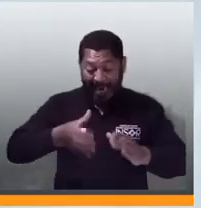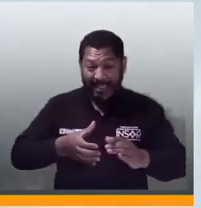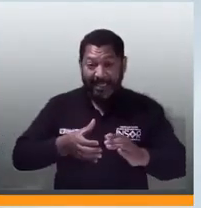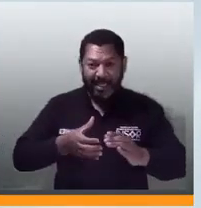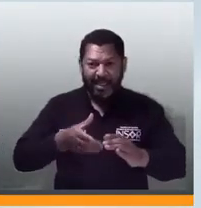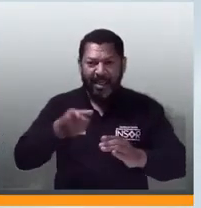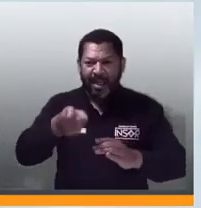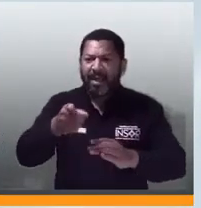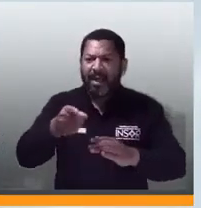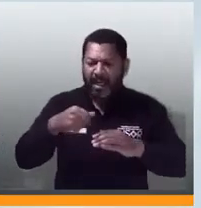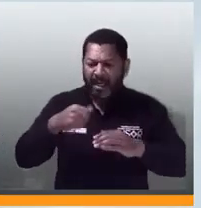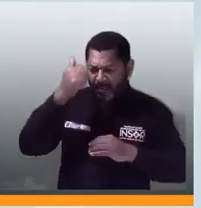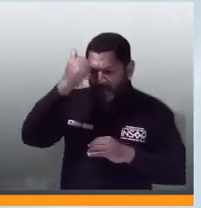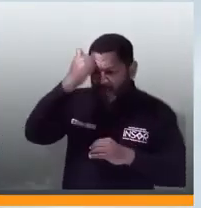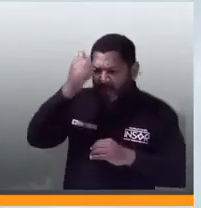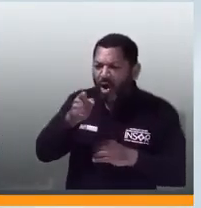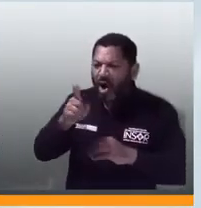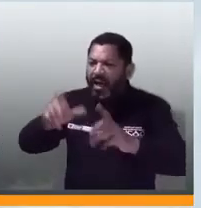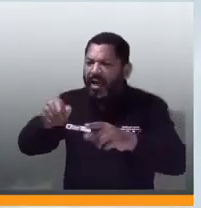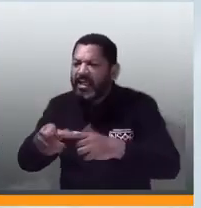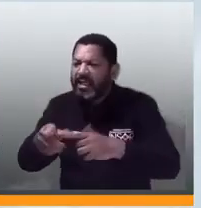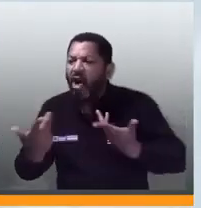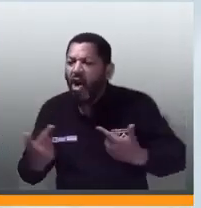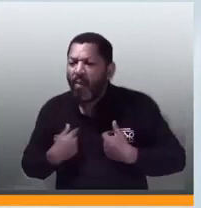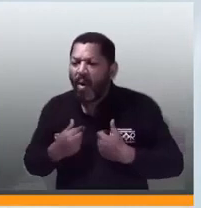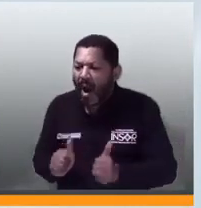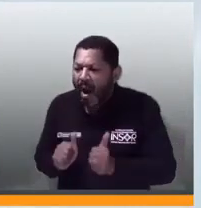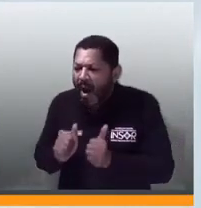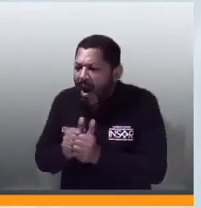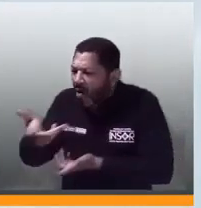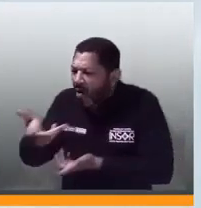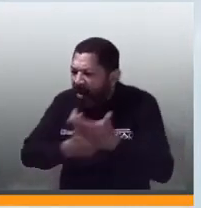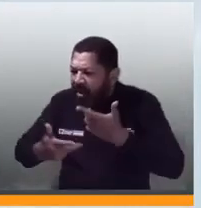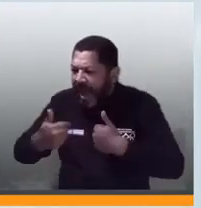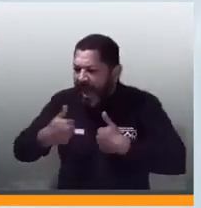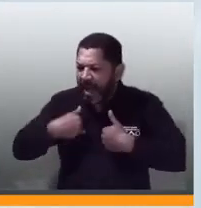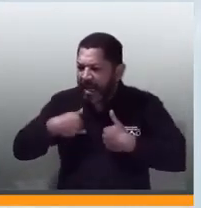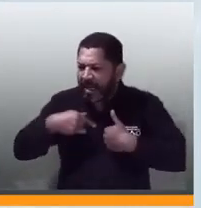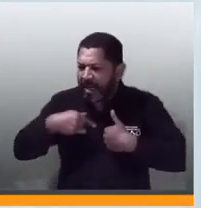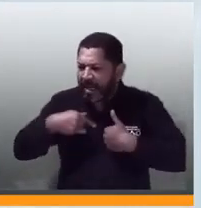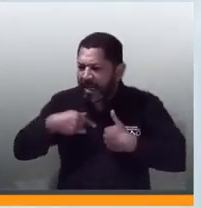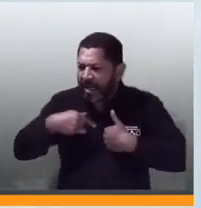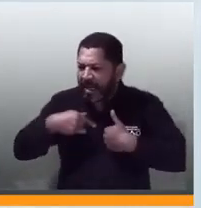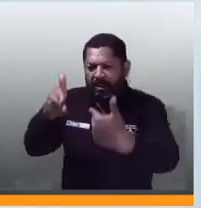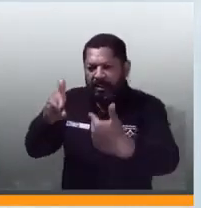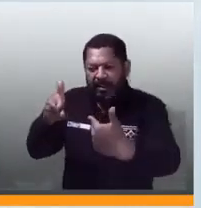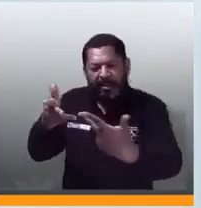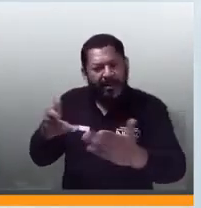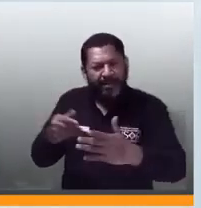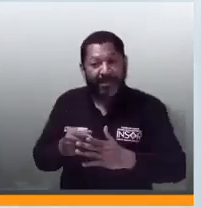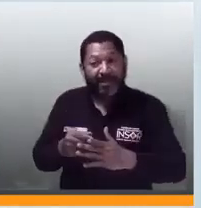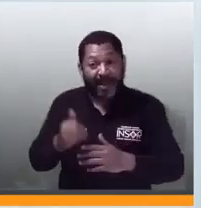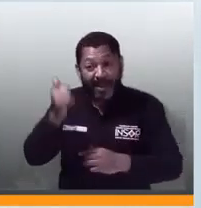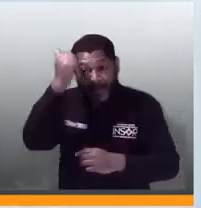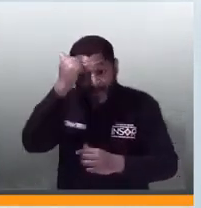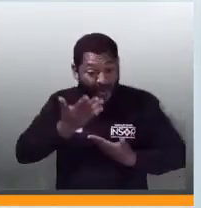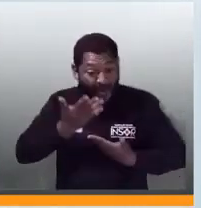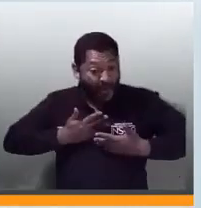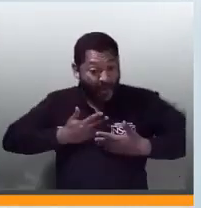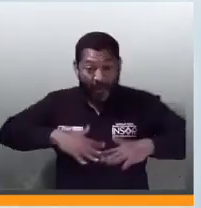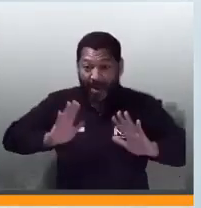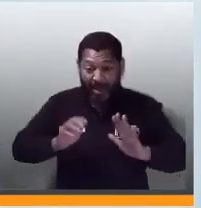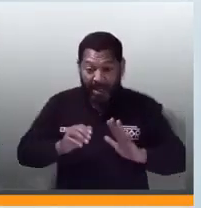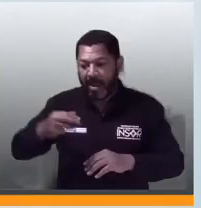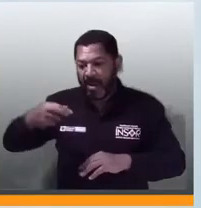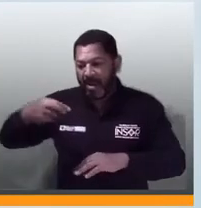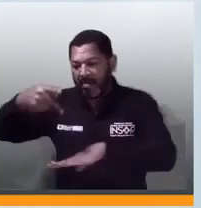las clases remotas, que yo creo que ha sido uno de los grandes retos y para todos los que somos profesores de educación en cualquier